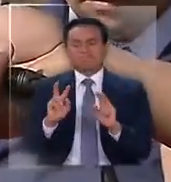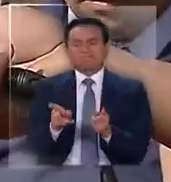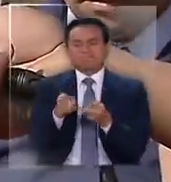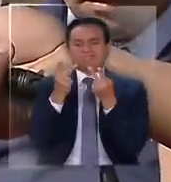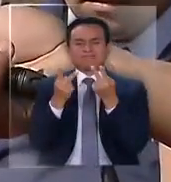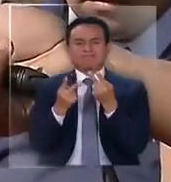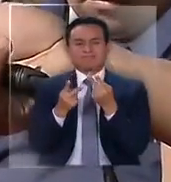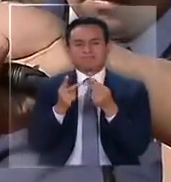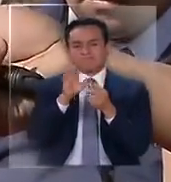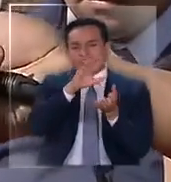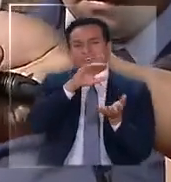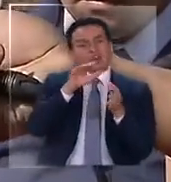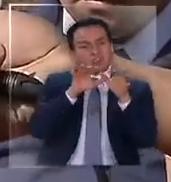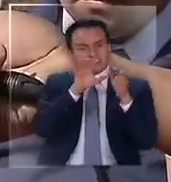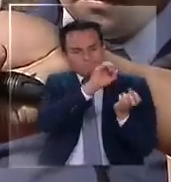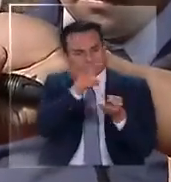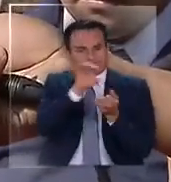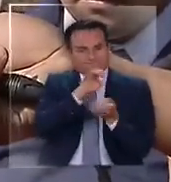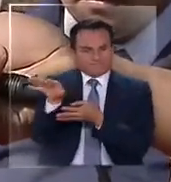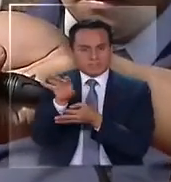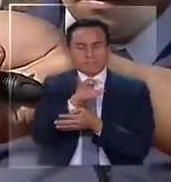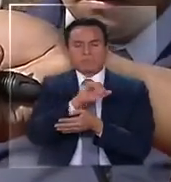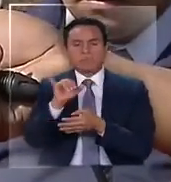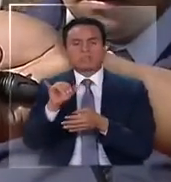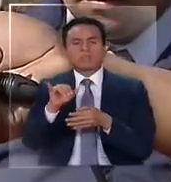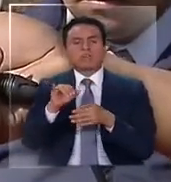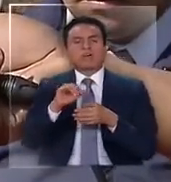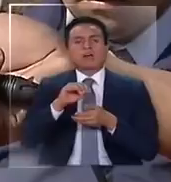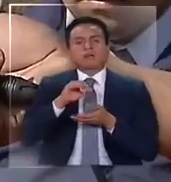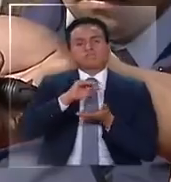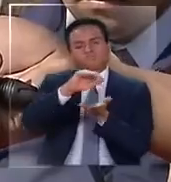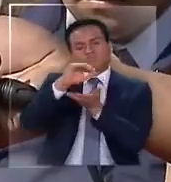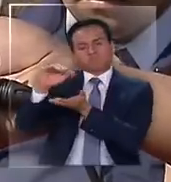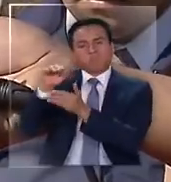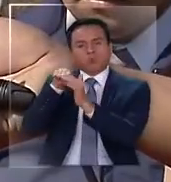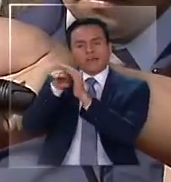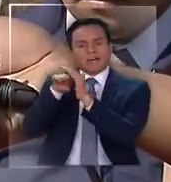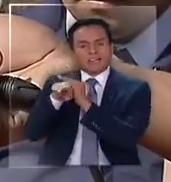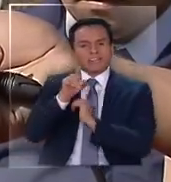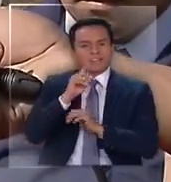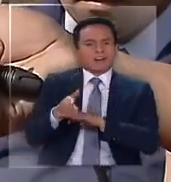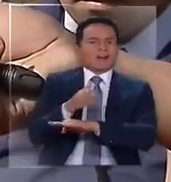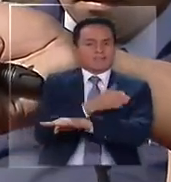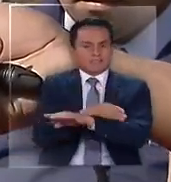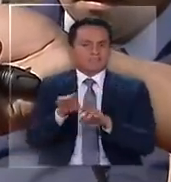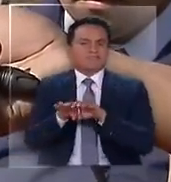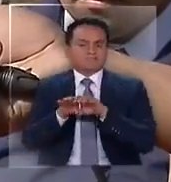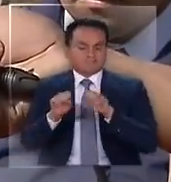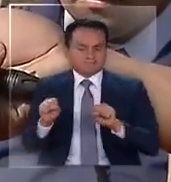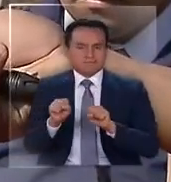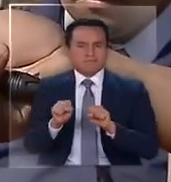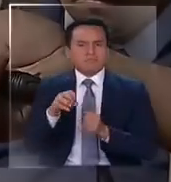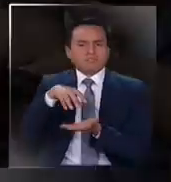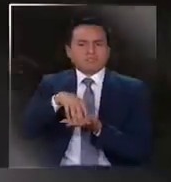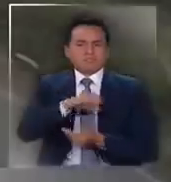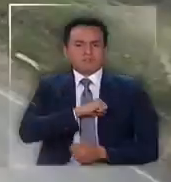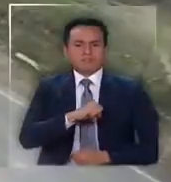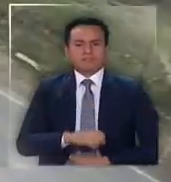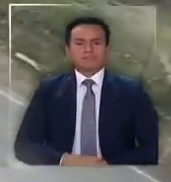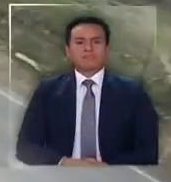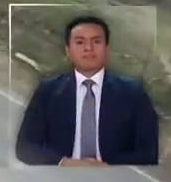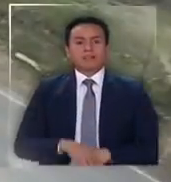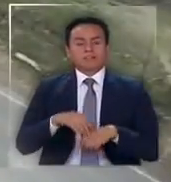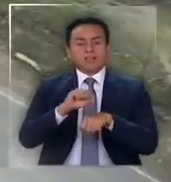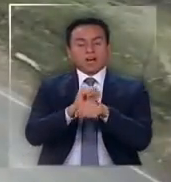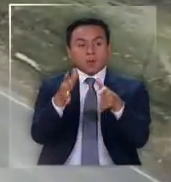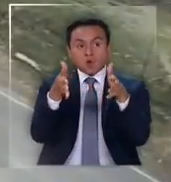hacer el trasvasaje del container y trasladarlo a los centros de bodegaje que ya tenían previamente establecidos en la ciudad de Santiago.